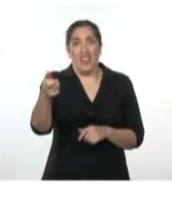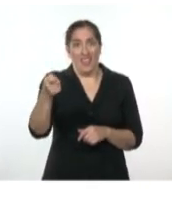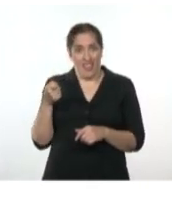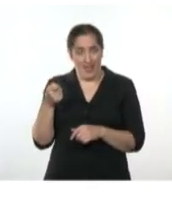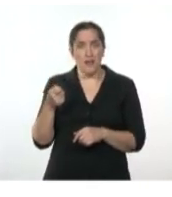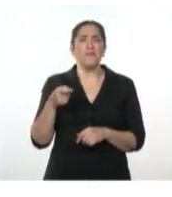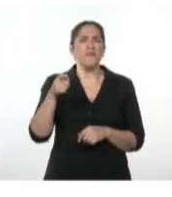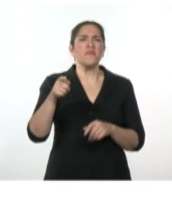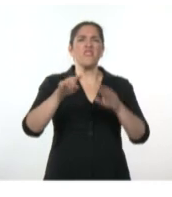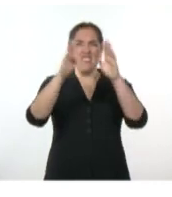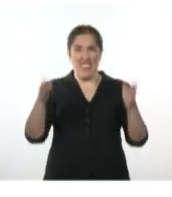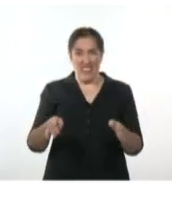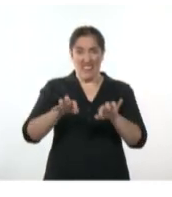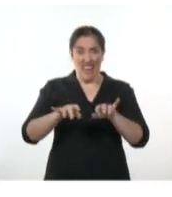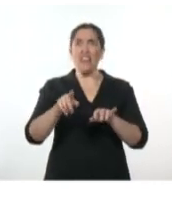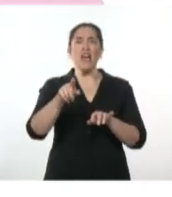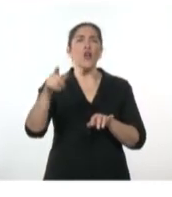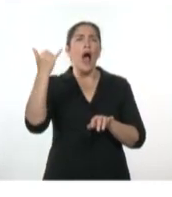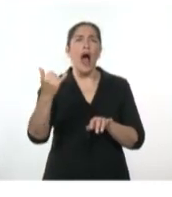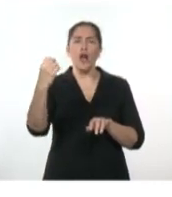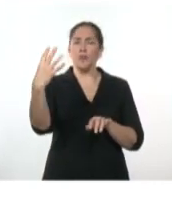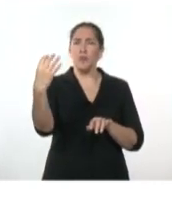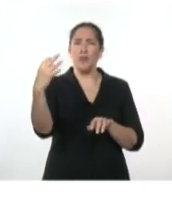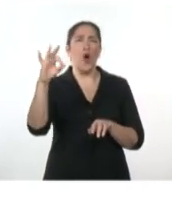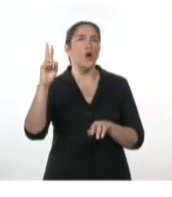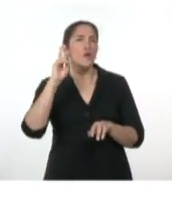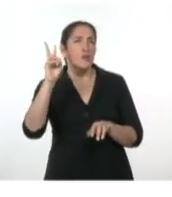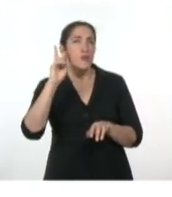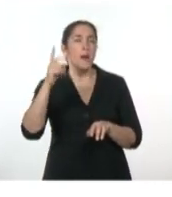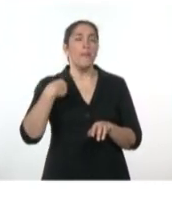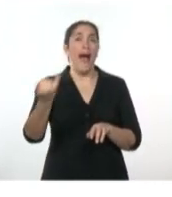El cajero suele realizar un sonido y luces para alertarte de que no te lo